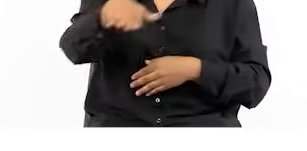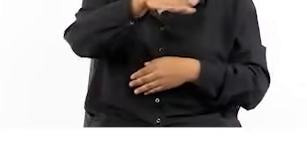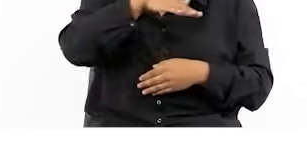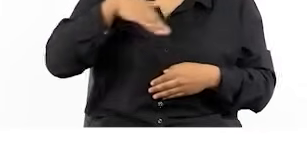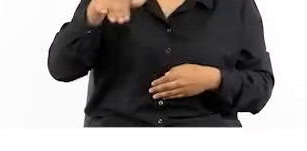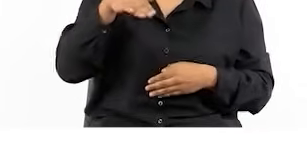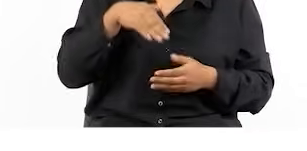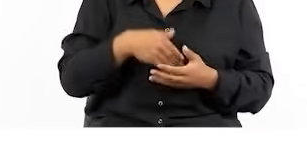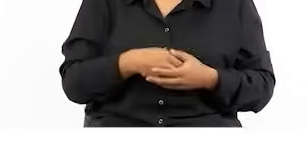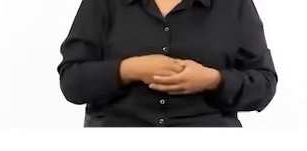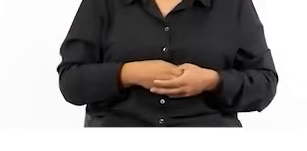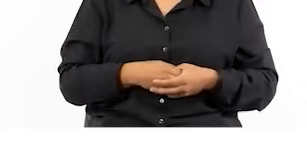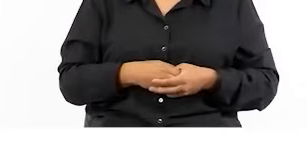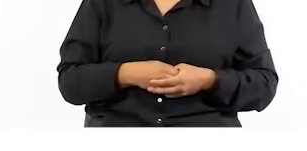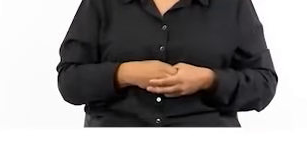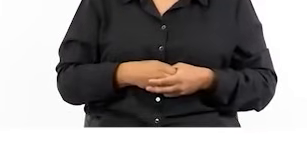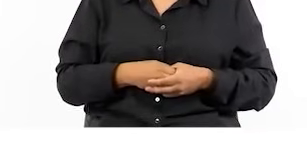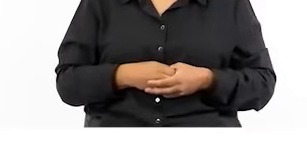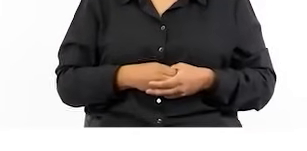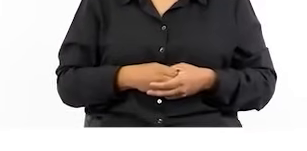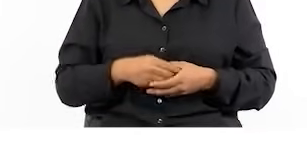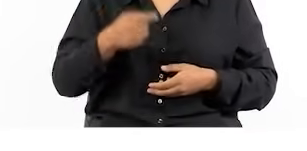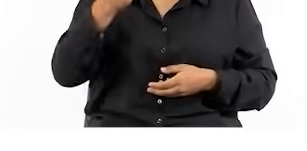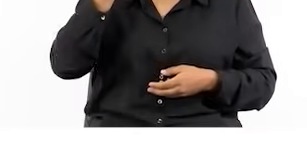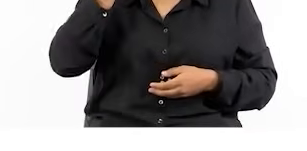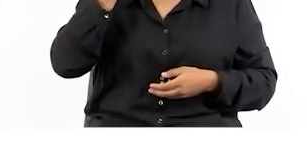han actuado para formar el suelo.